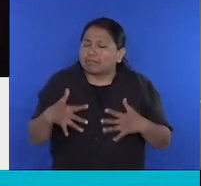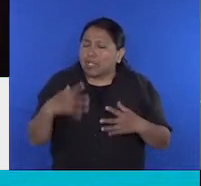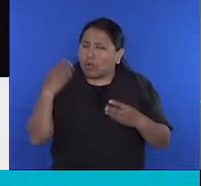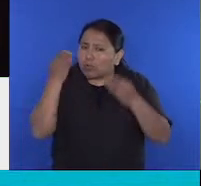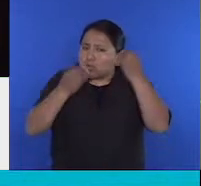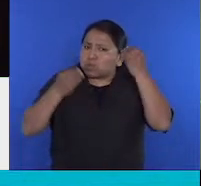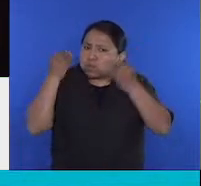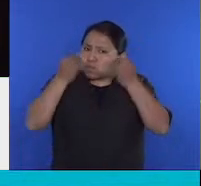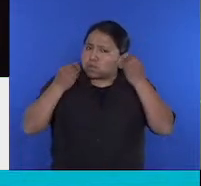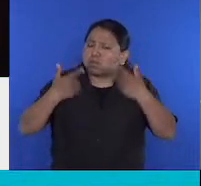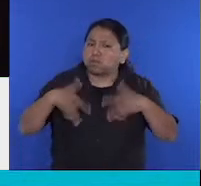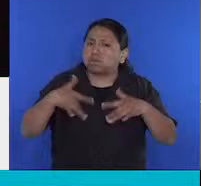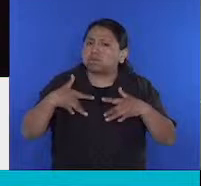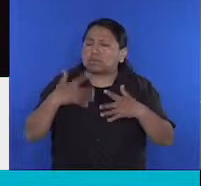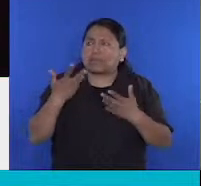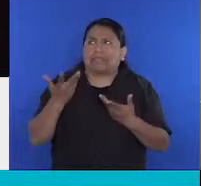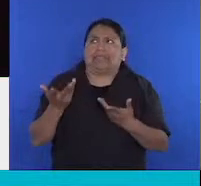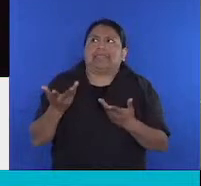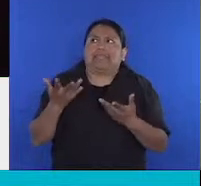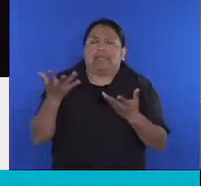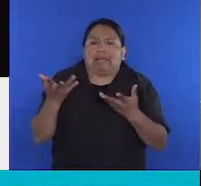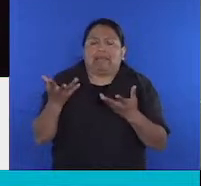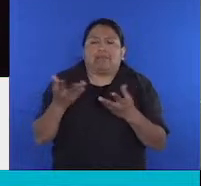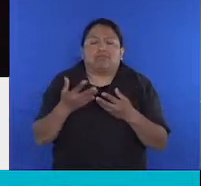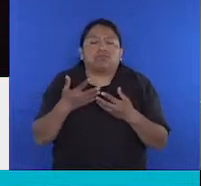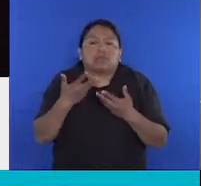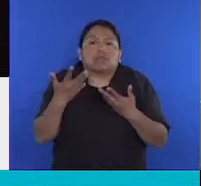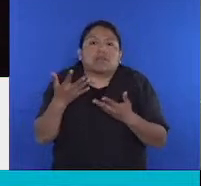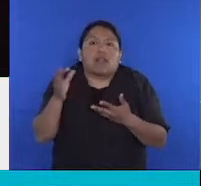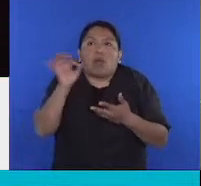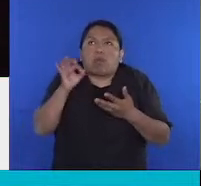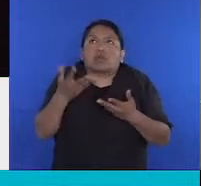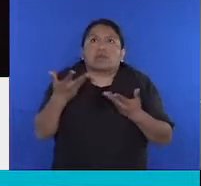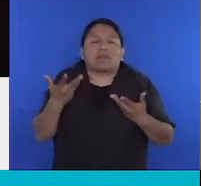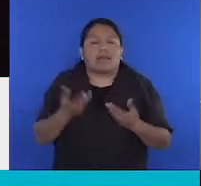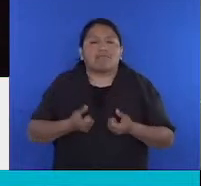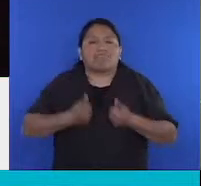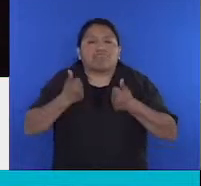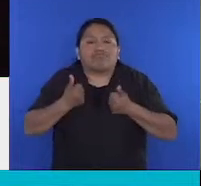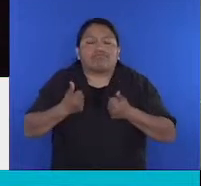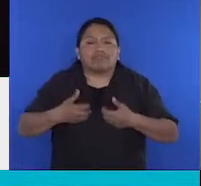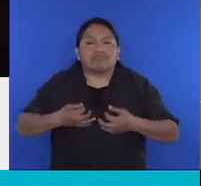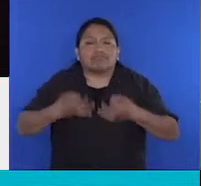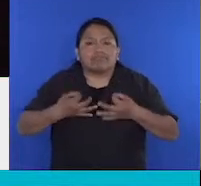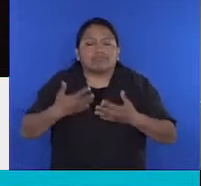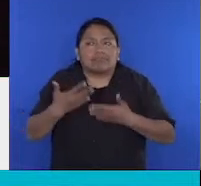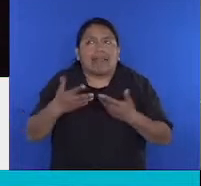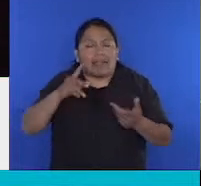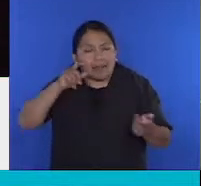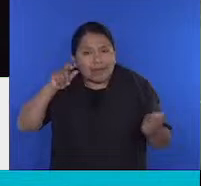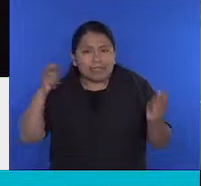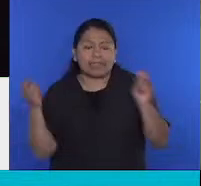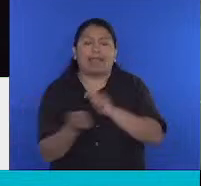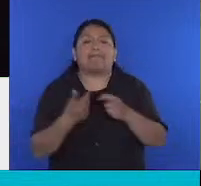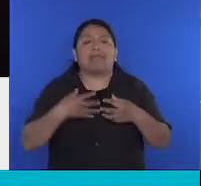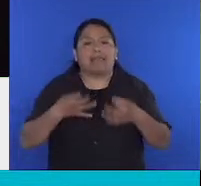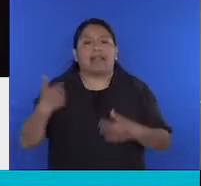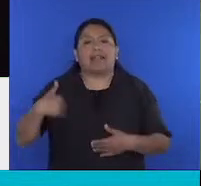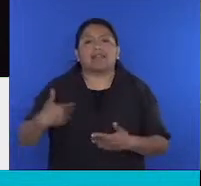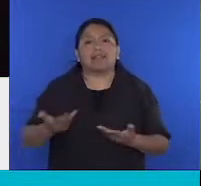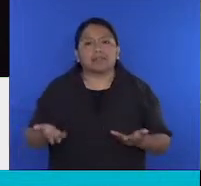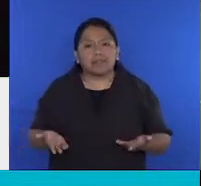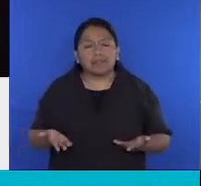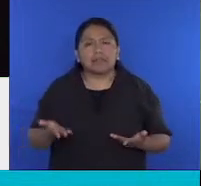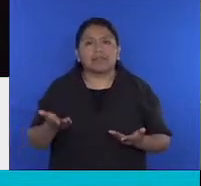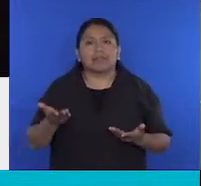desaproveche una extraordinaria oportunidad para realmente transformar al país y convocar de